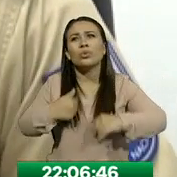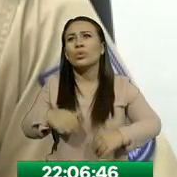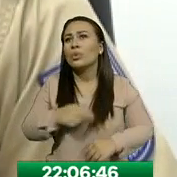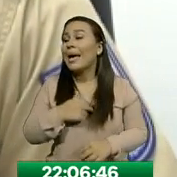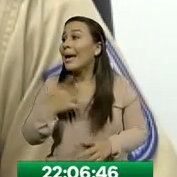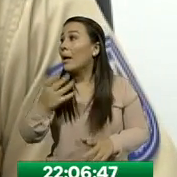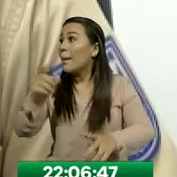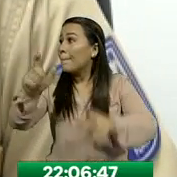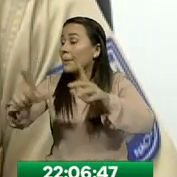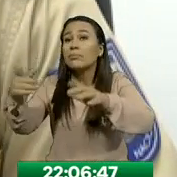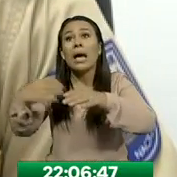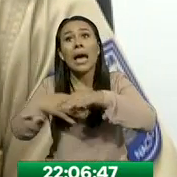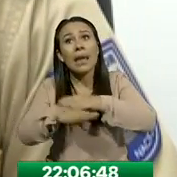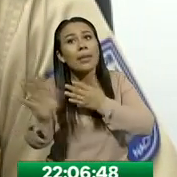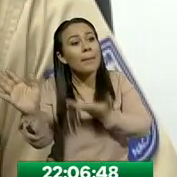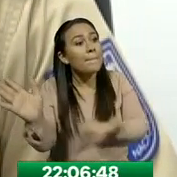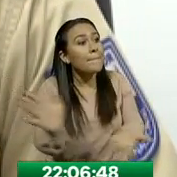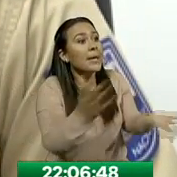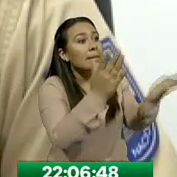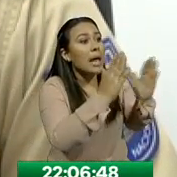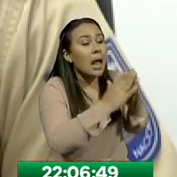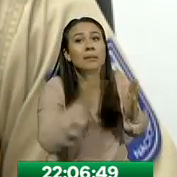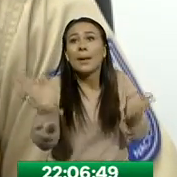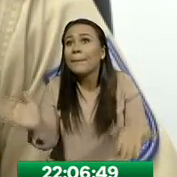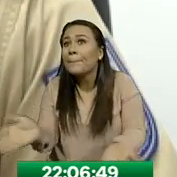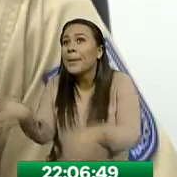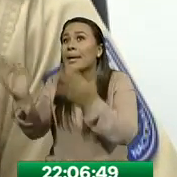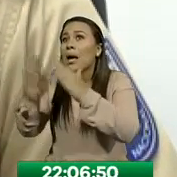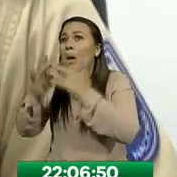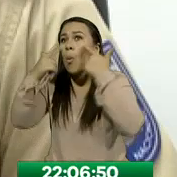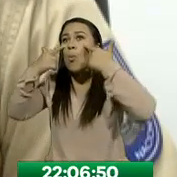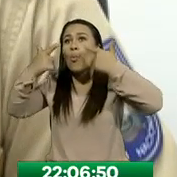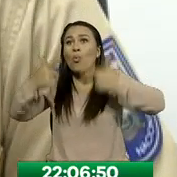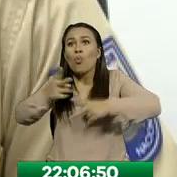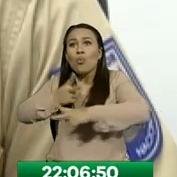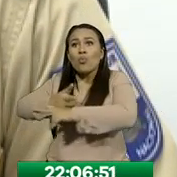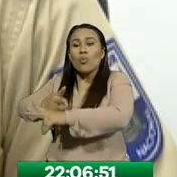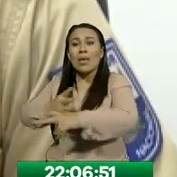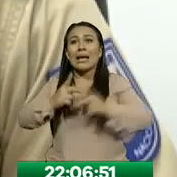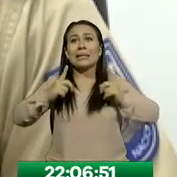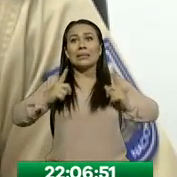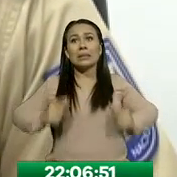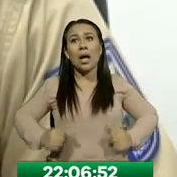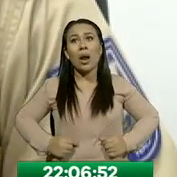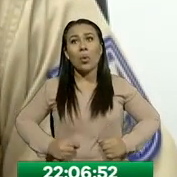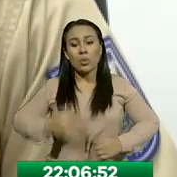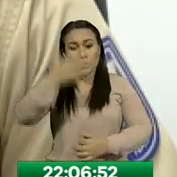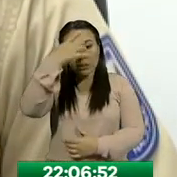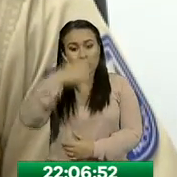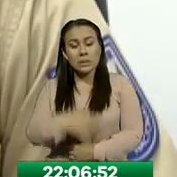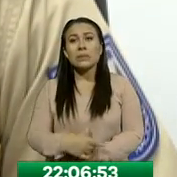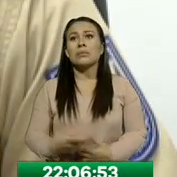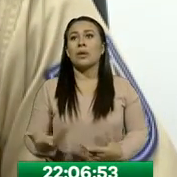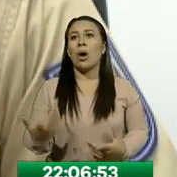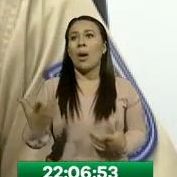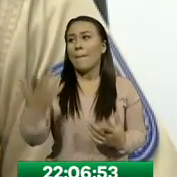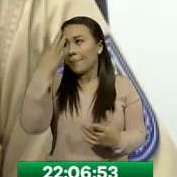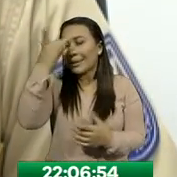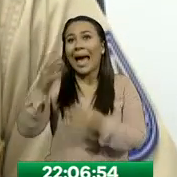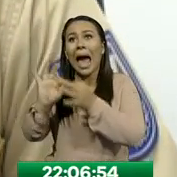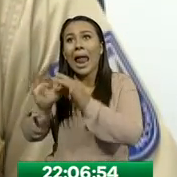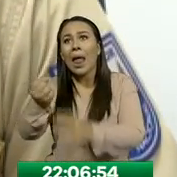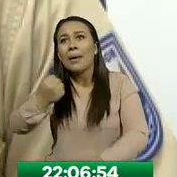las personas ya ingresen a sus domicilios y tratar de precautelar la seguridad de las personas que circunvalan o viajan o